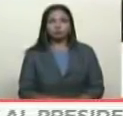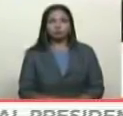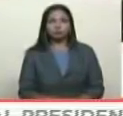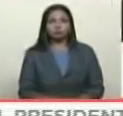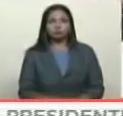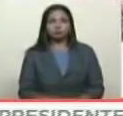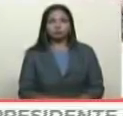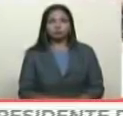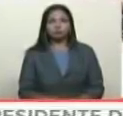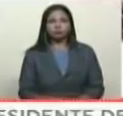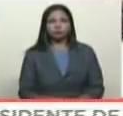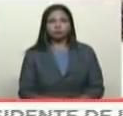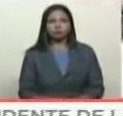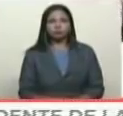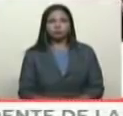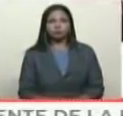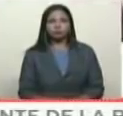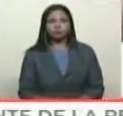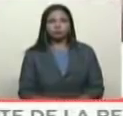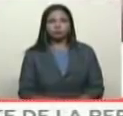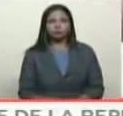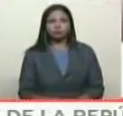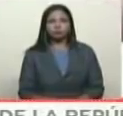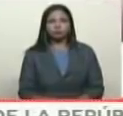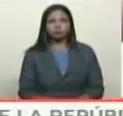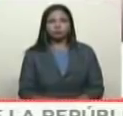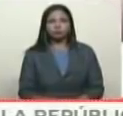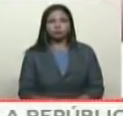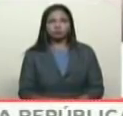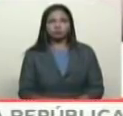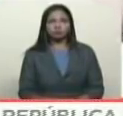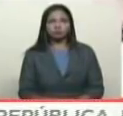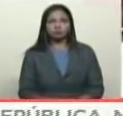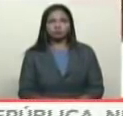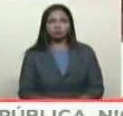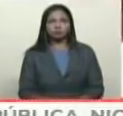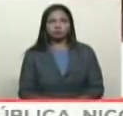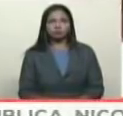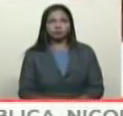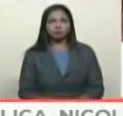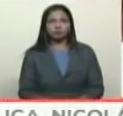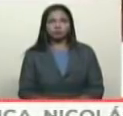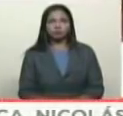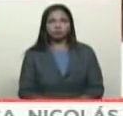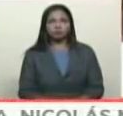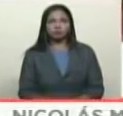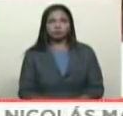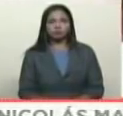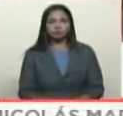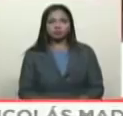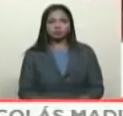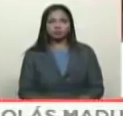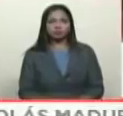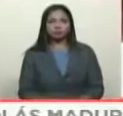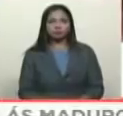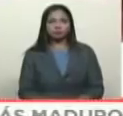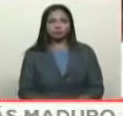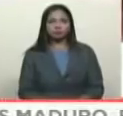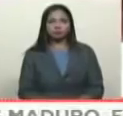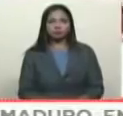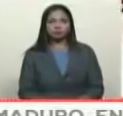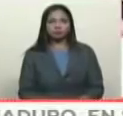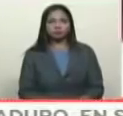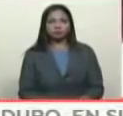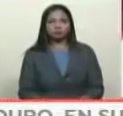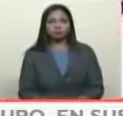los productores y campesinos del estado de Yaracuy que ese pueblo unido junto a usted